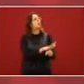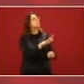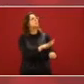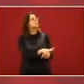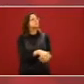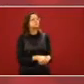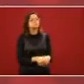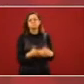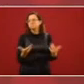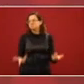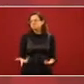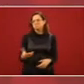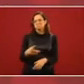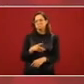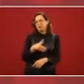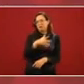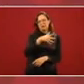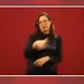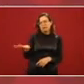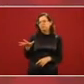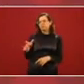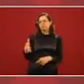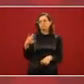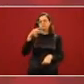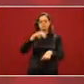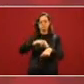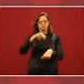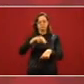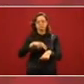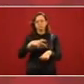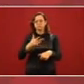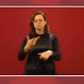protección donde el personal de los